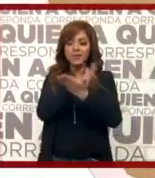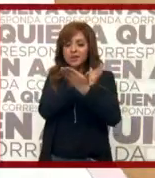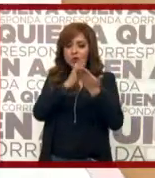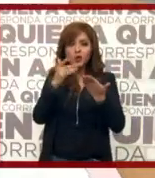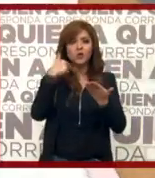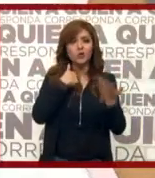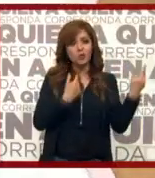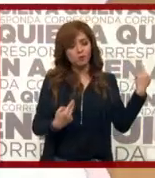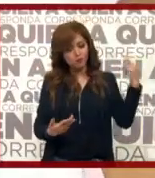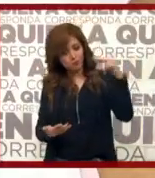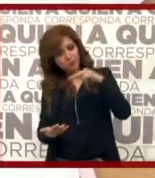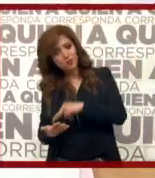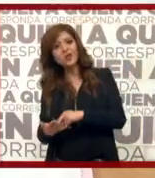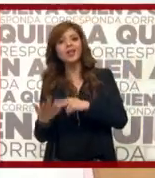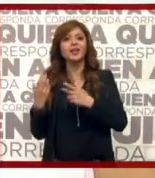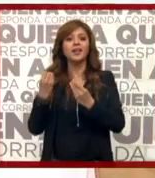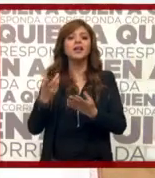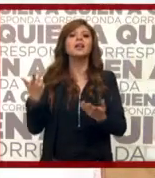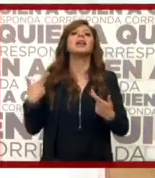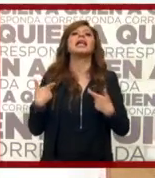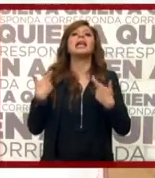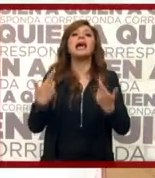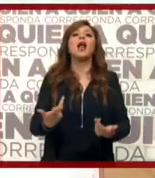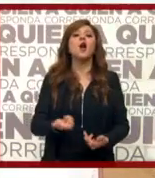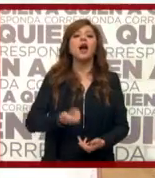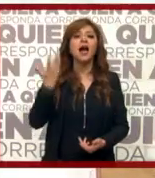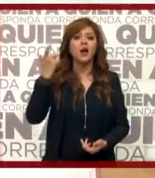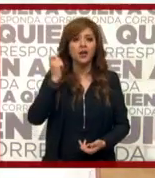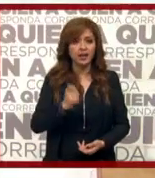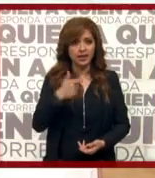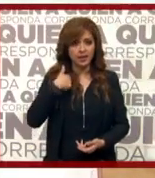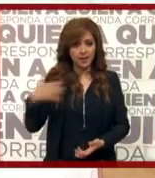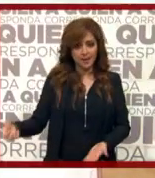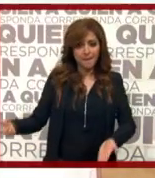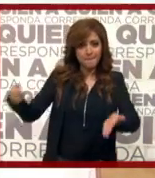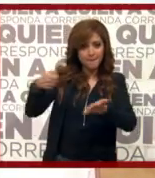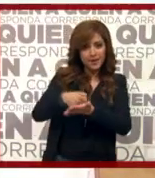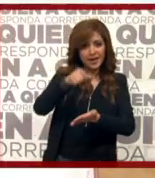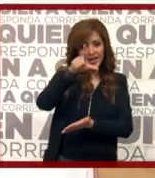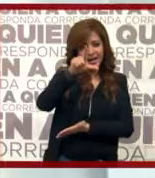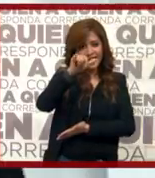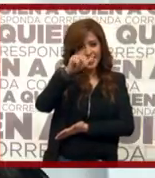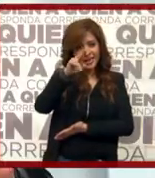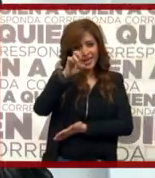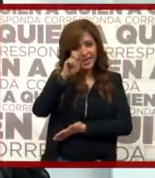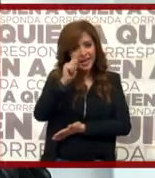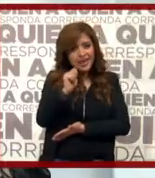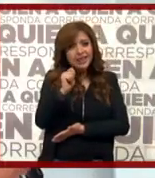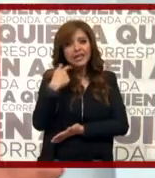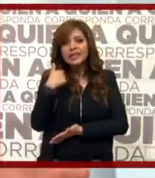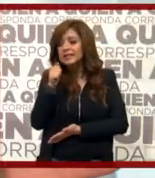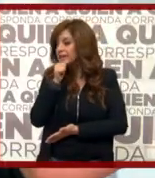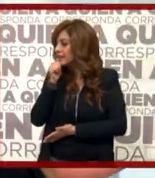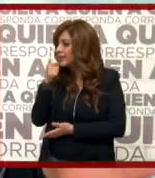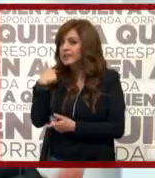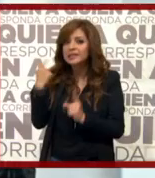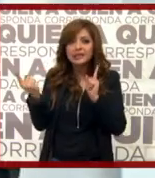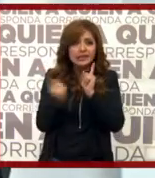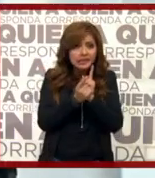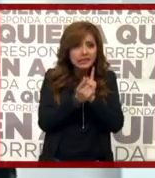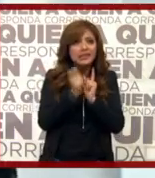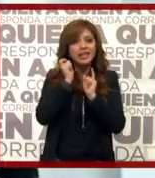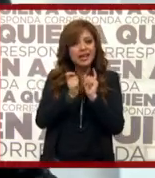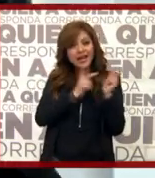traerle resultados y el regalo caro y ento eh lo pusimos en la maleta de linet Puente y no la he visto todavía pero le